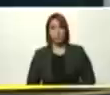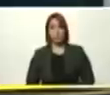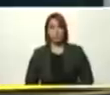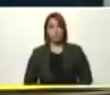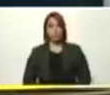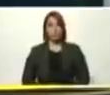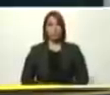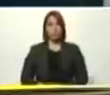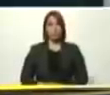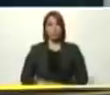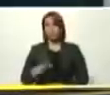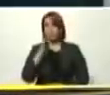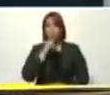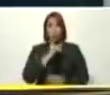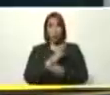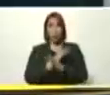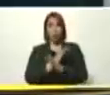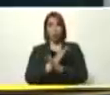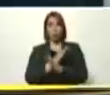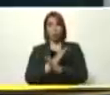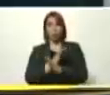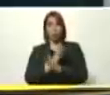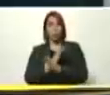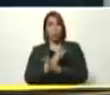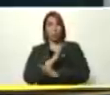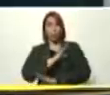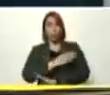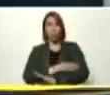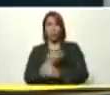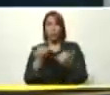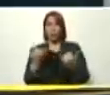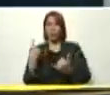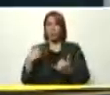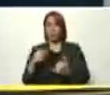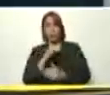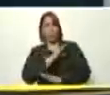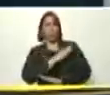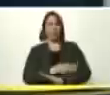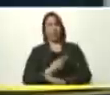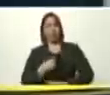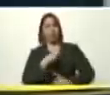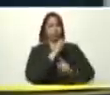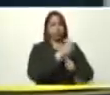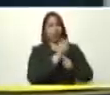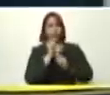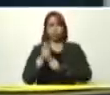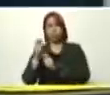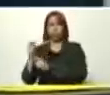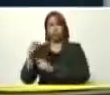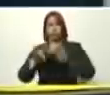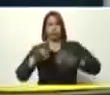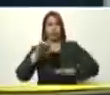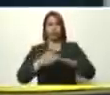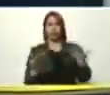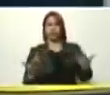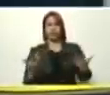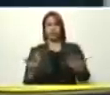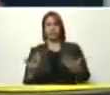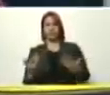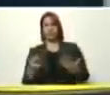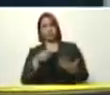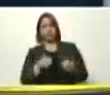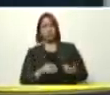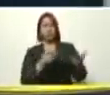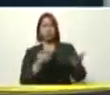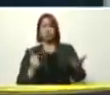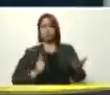Esto no es un juego, es el jueguito del poder. Ahora tengo el poder, ahora designo, tú vas a ser secretario, tú, a ti te voy a dar